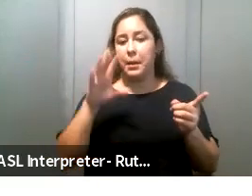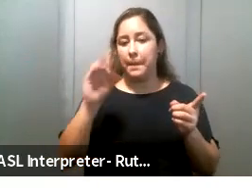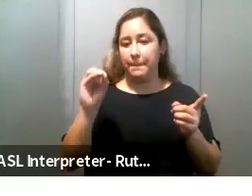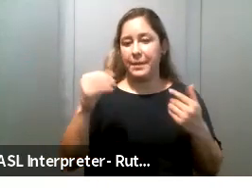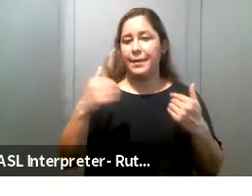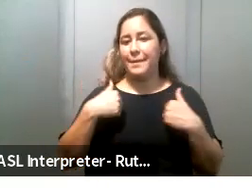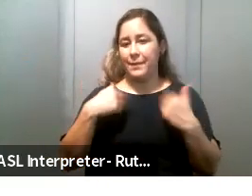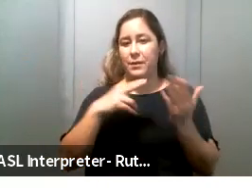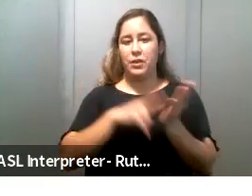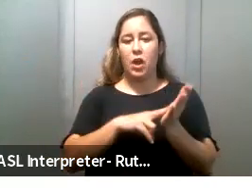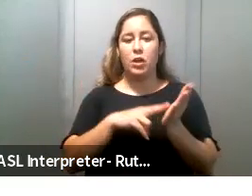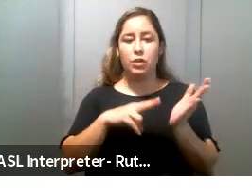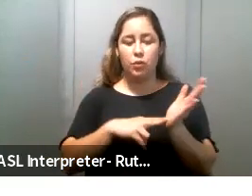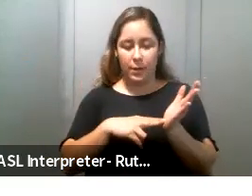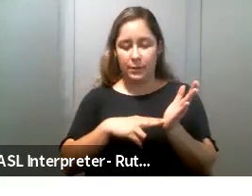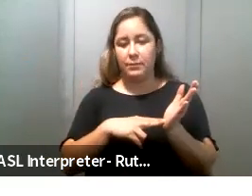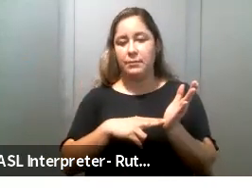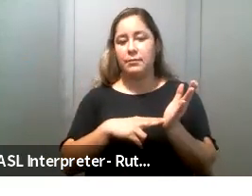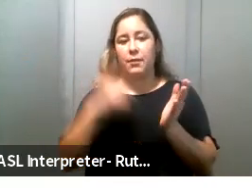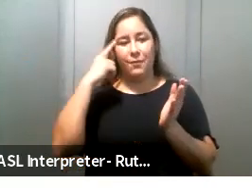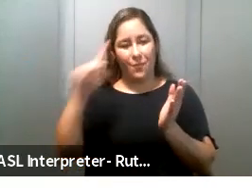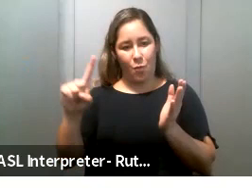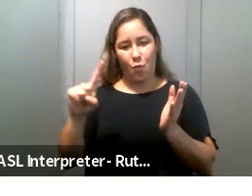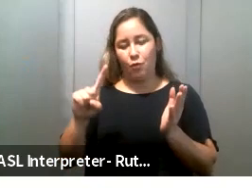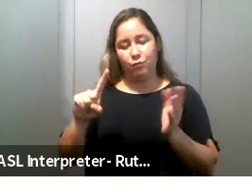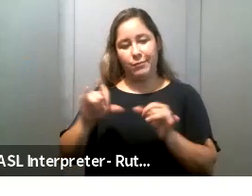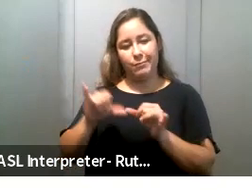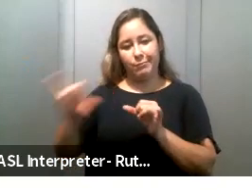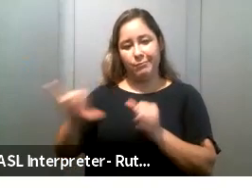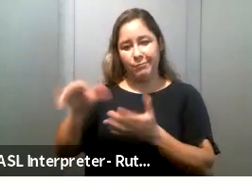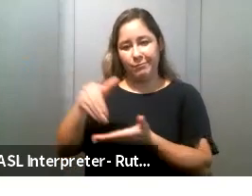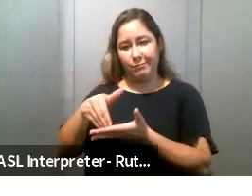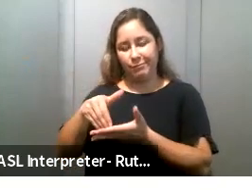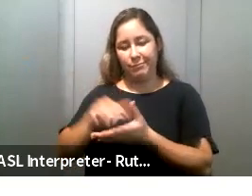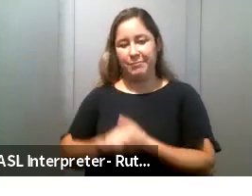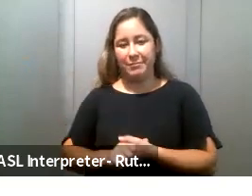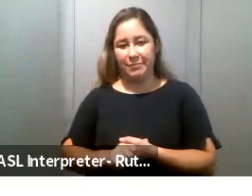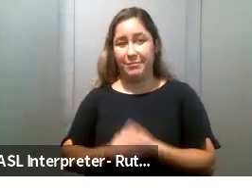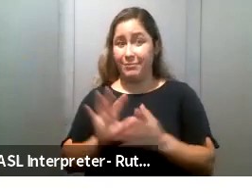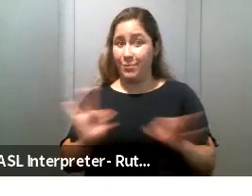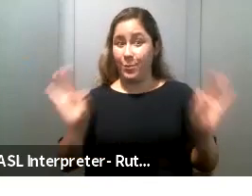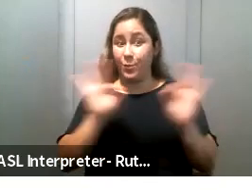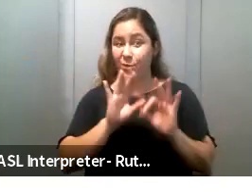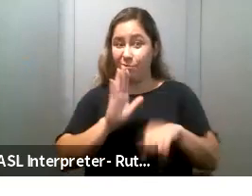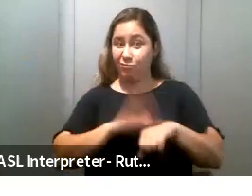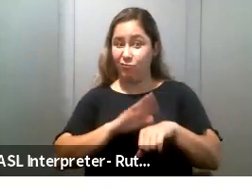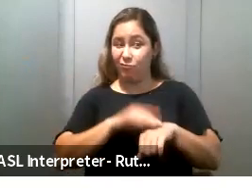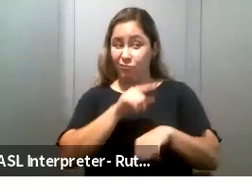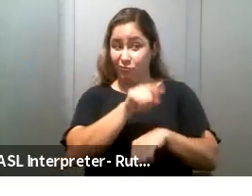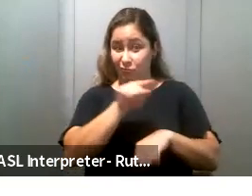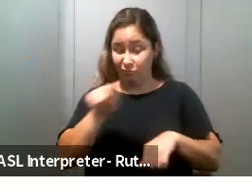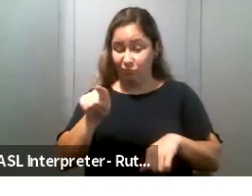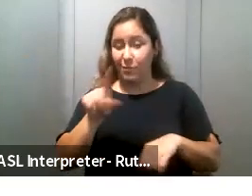dinero de este contrato. Entonces, es muy importante hablar de este hecho